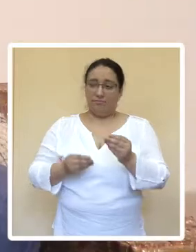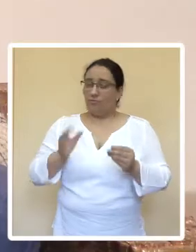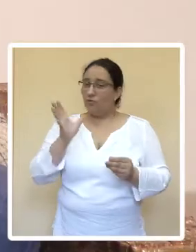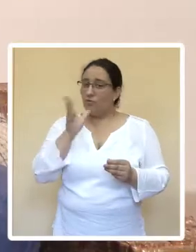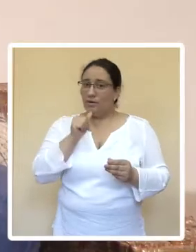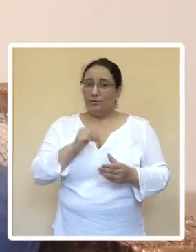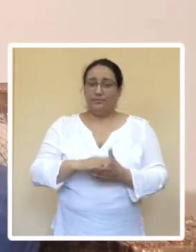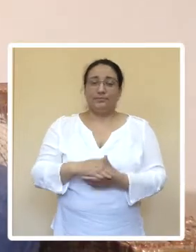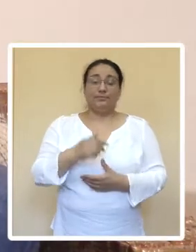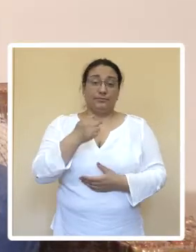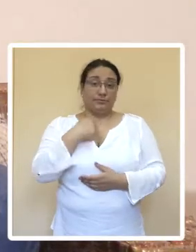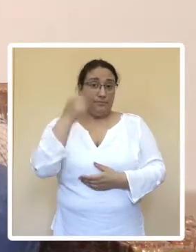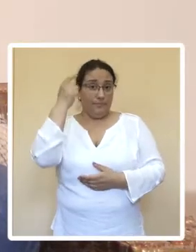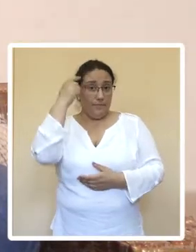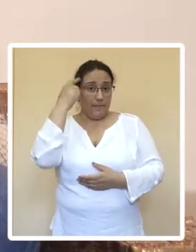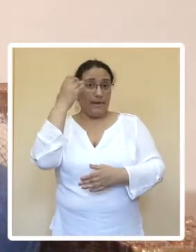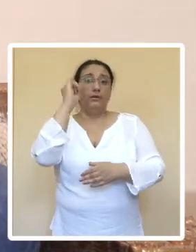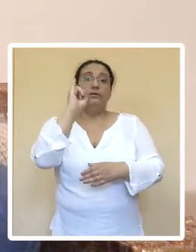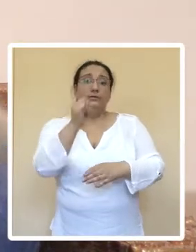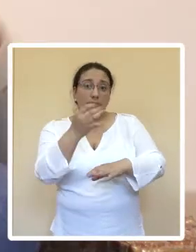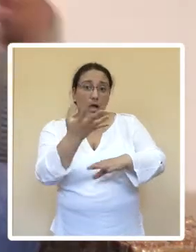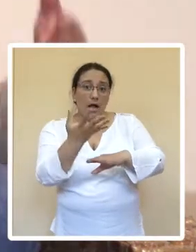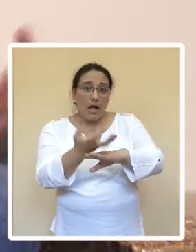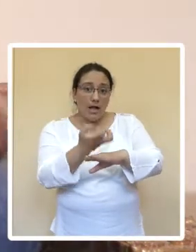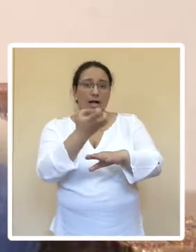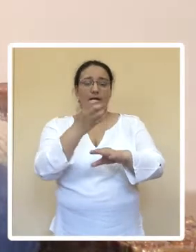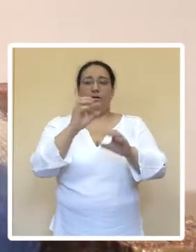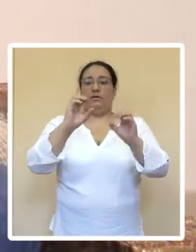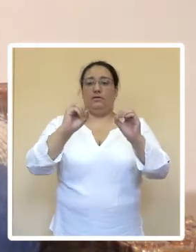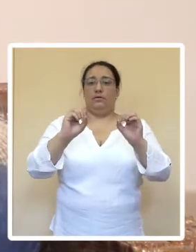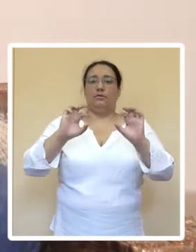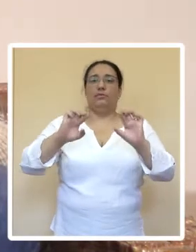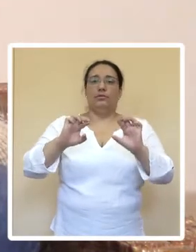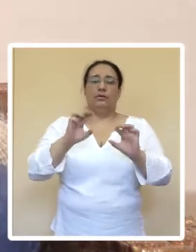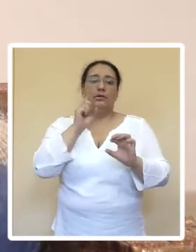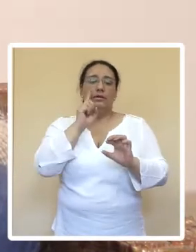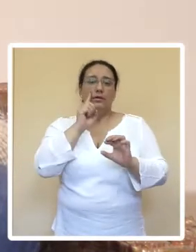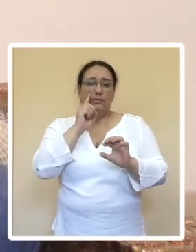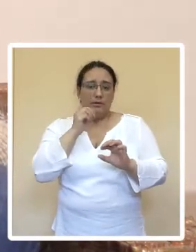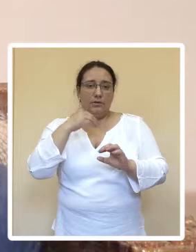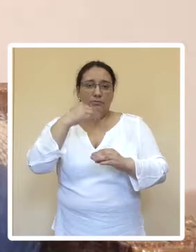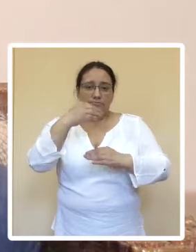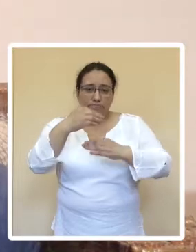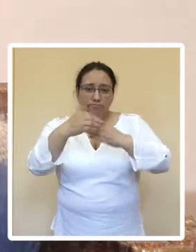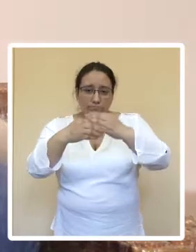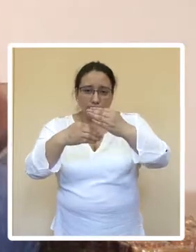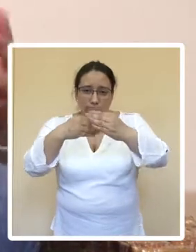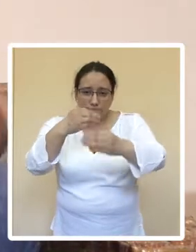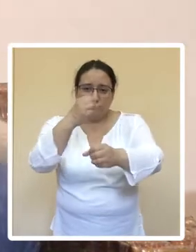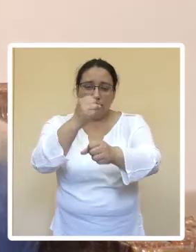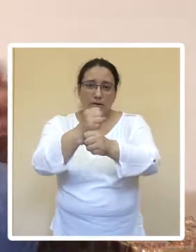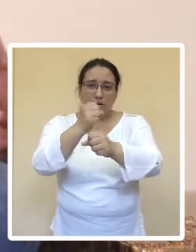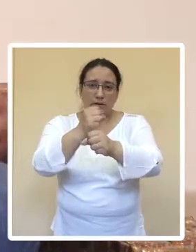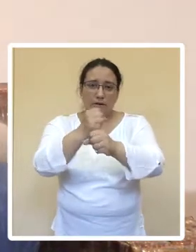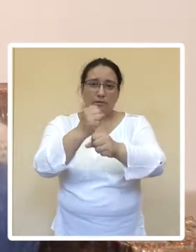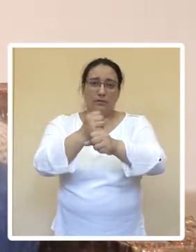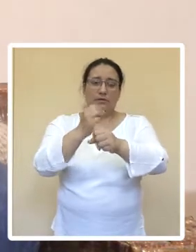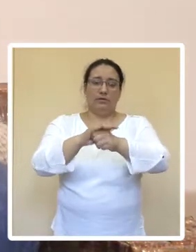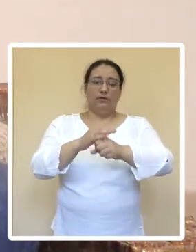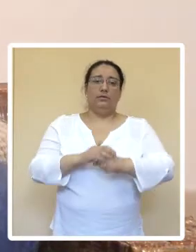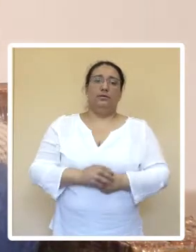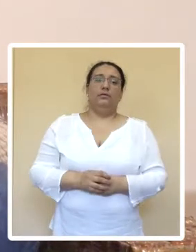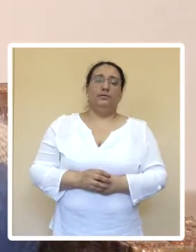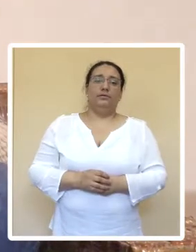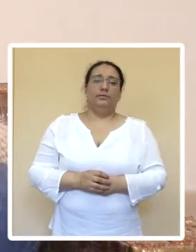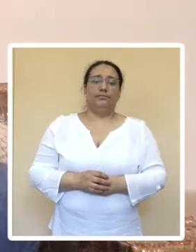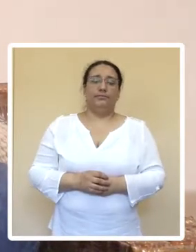aquí hay nichos, y esos nichos a futuro hay que irlos trabajando, sí. Porque los entes, no sé, gubernamentales